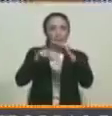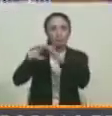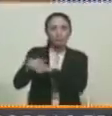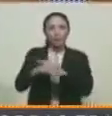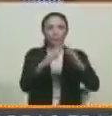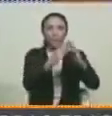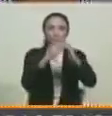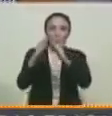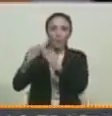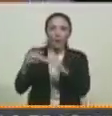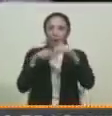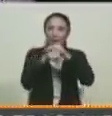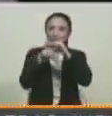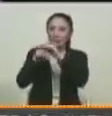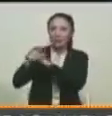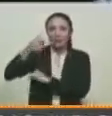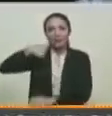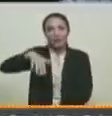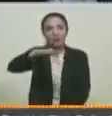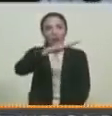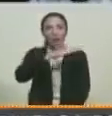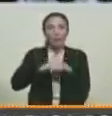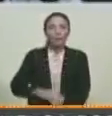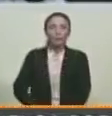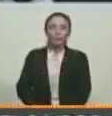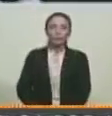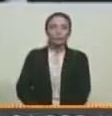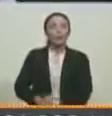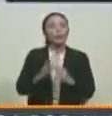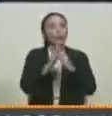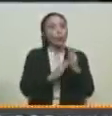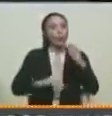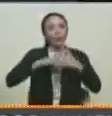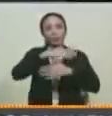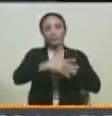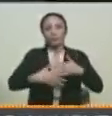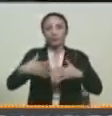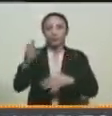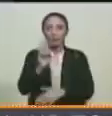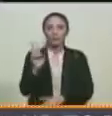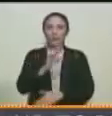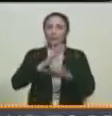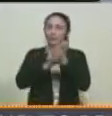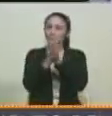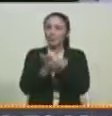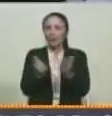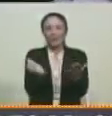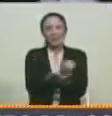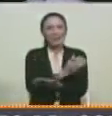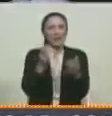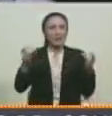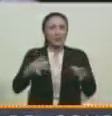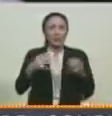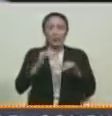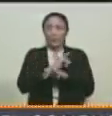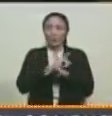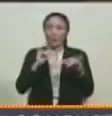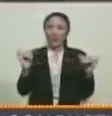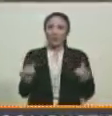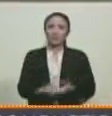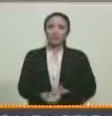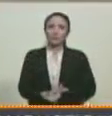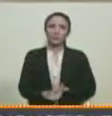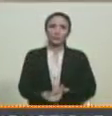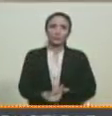los campos, que recorra el alma nacional. No más violencia. Yo le